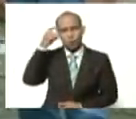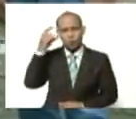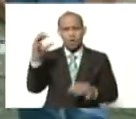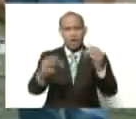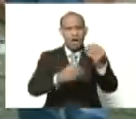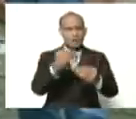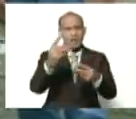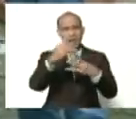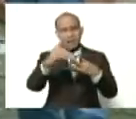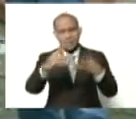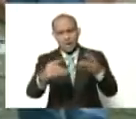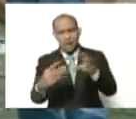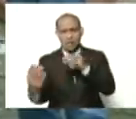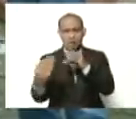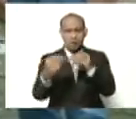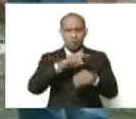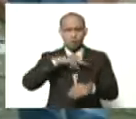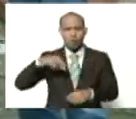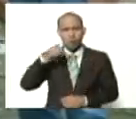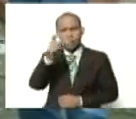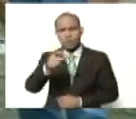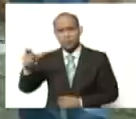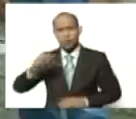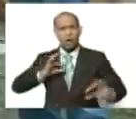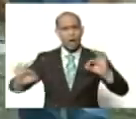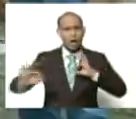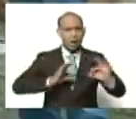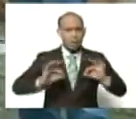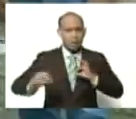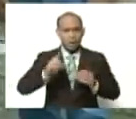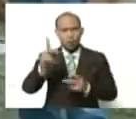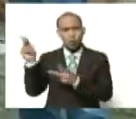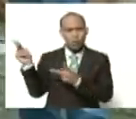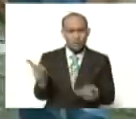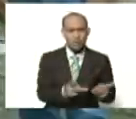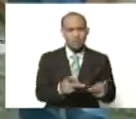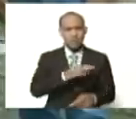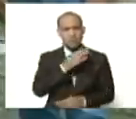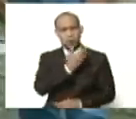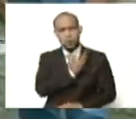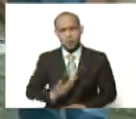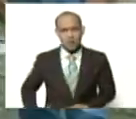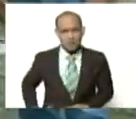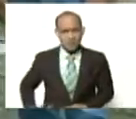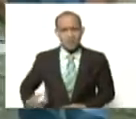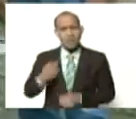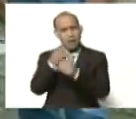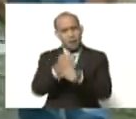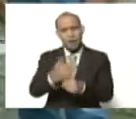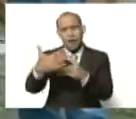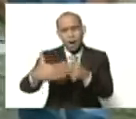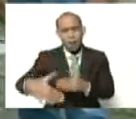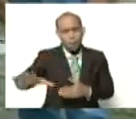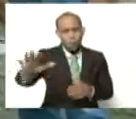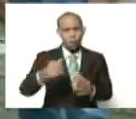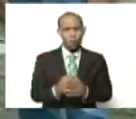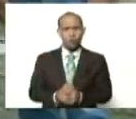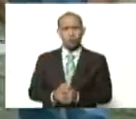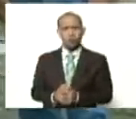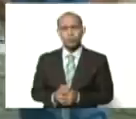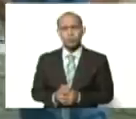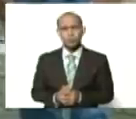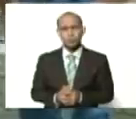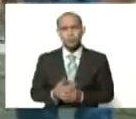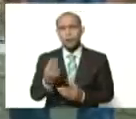detalles, conversando con nuestra gente, preparándonos para su visita, presidente, esperamos que sea pronto. Hay realmente